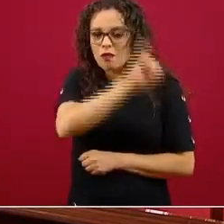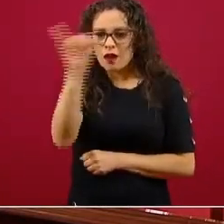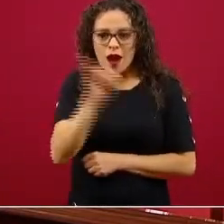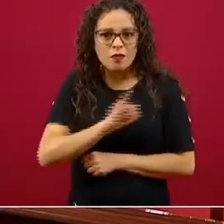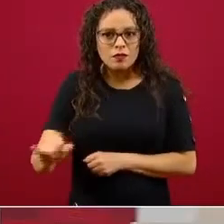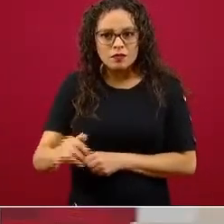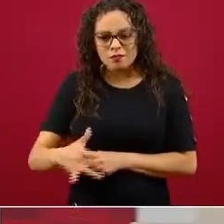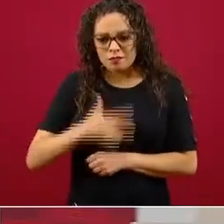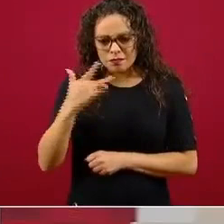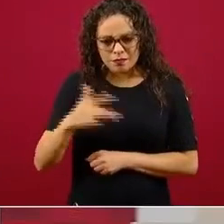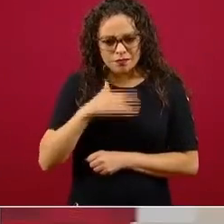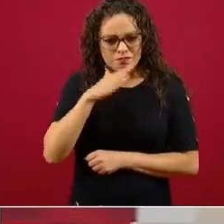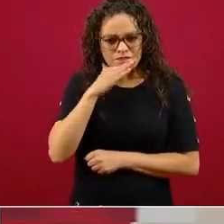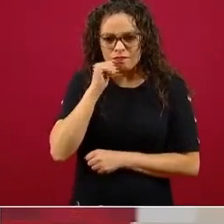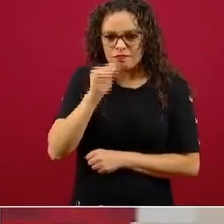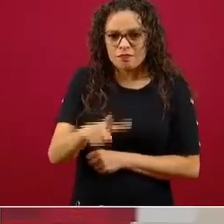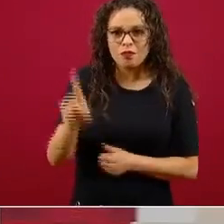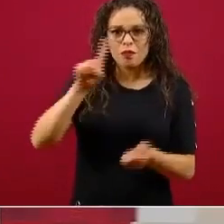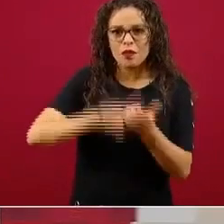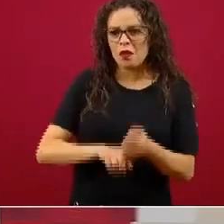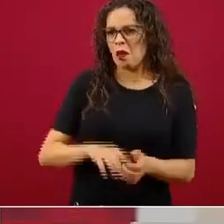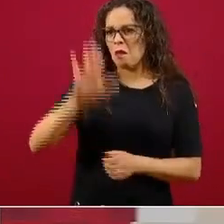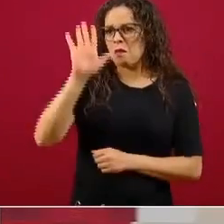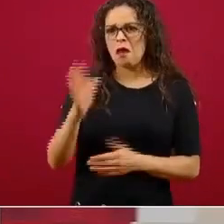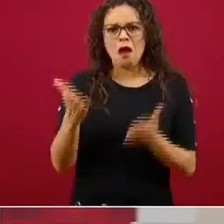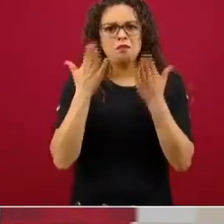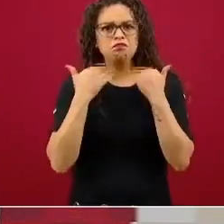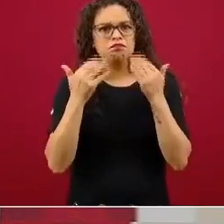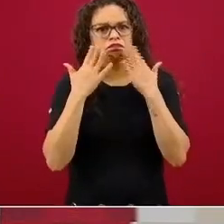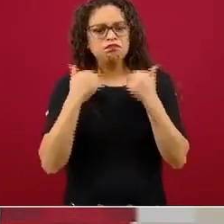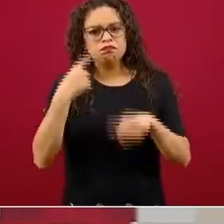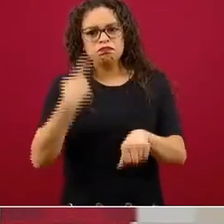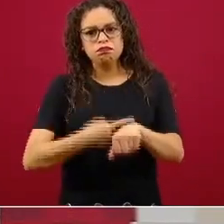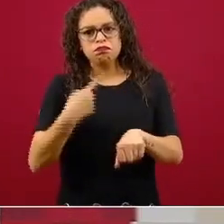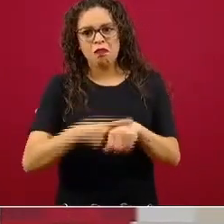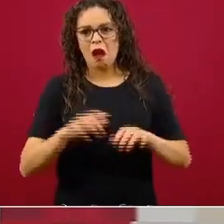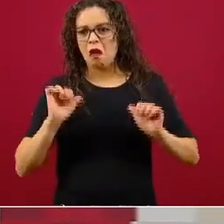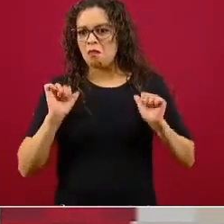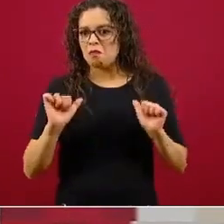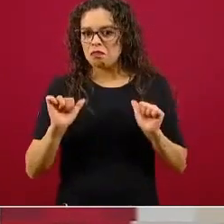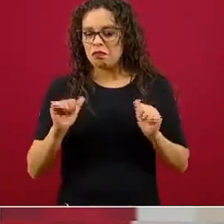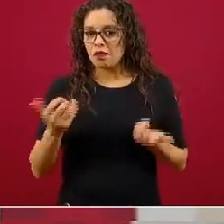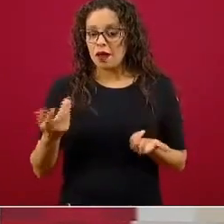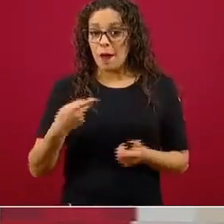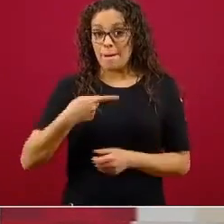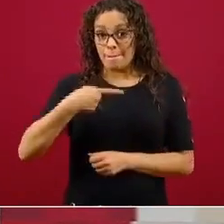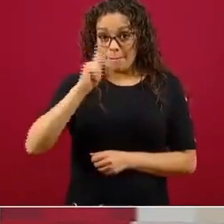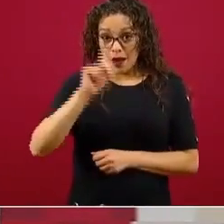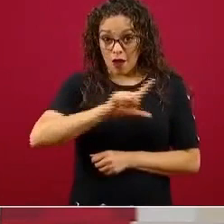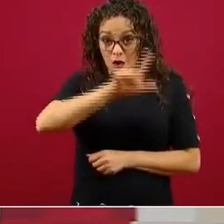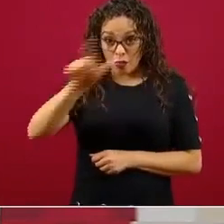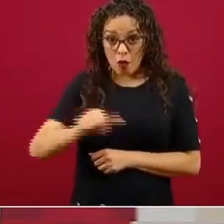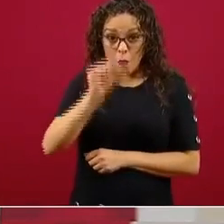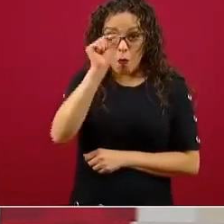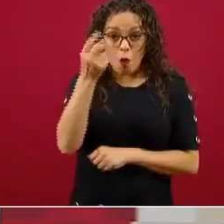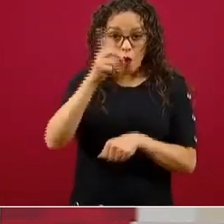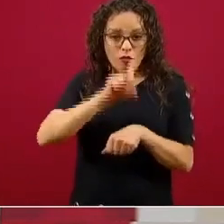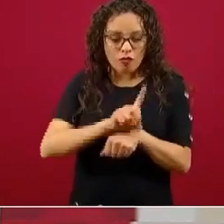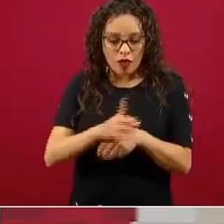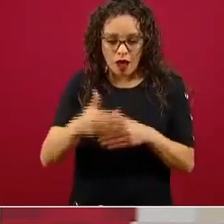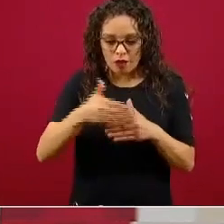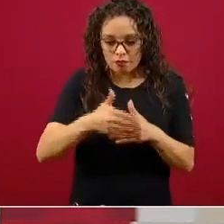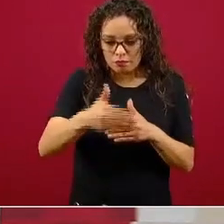tenido. Y una proporción pequeña son personas que al cabo de pocos días, 1, 2,